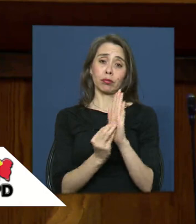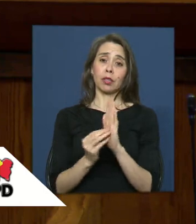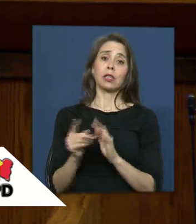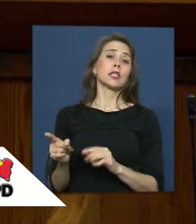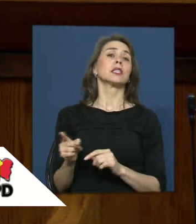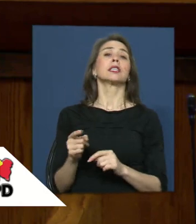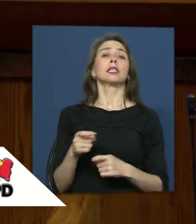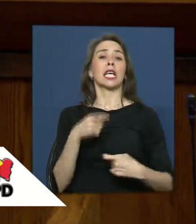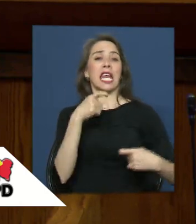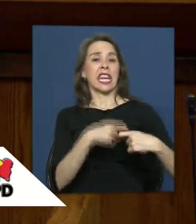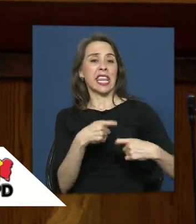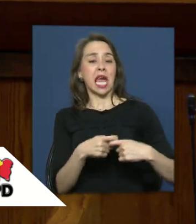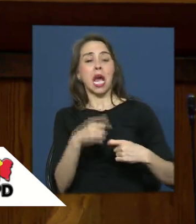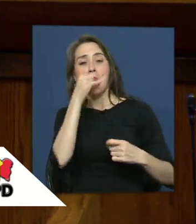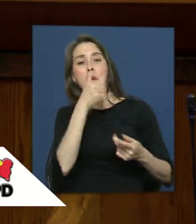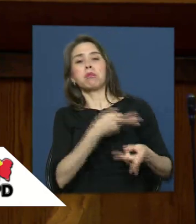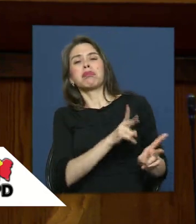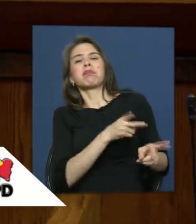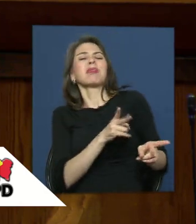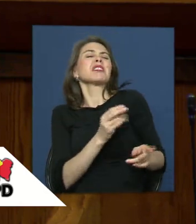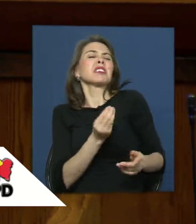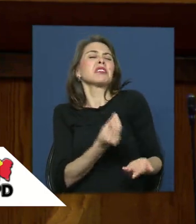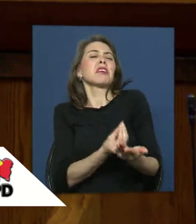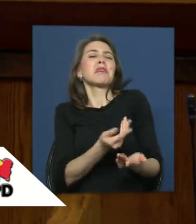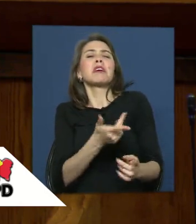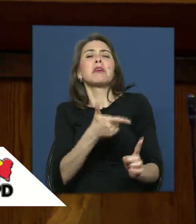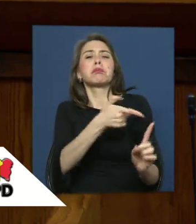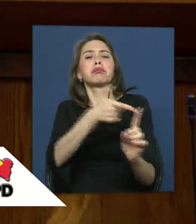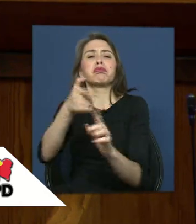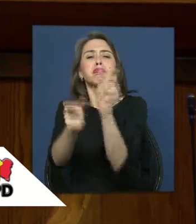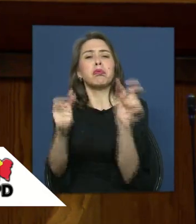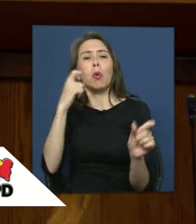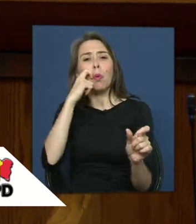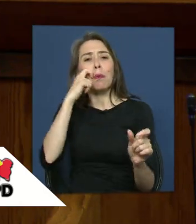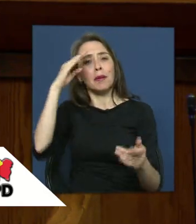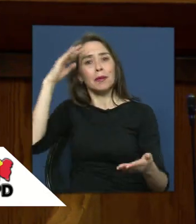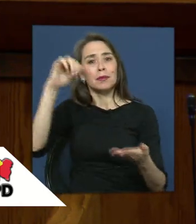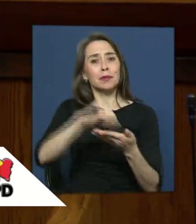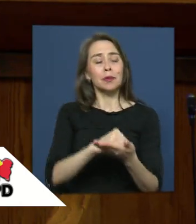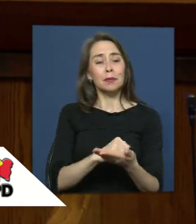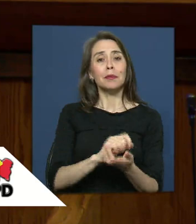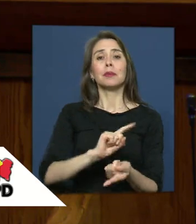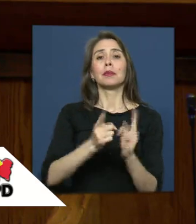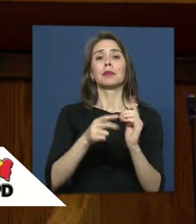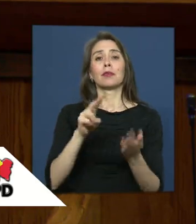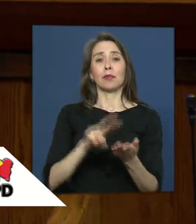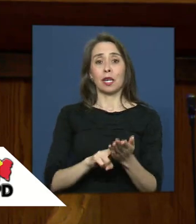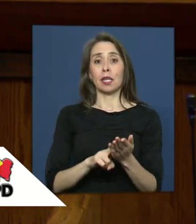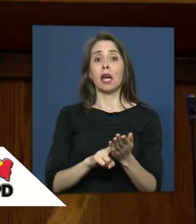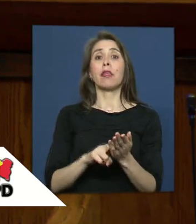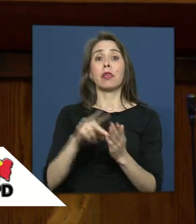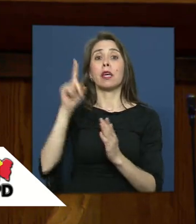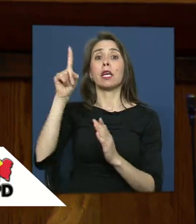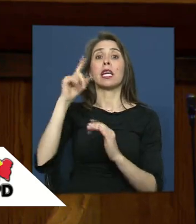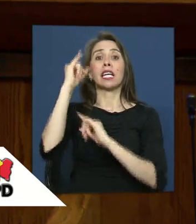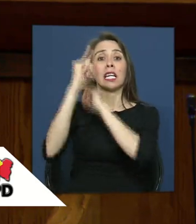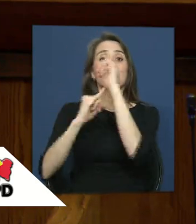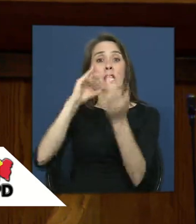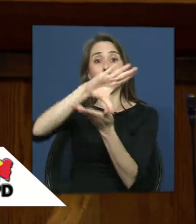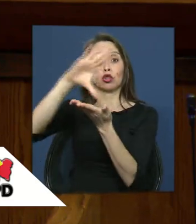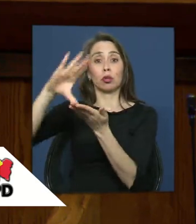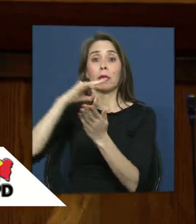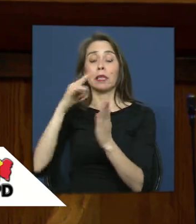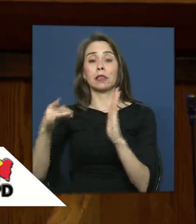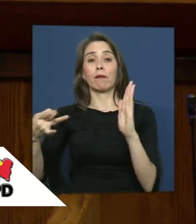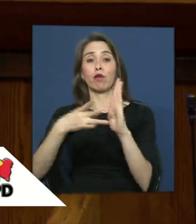negación o justificación de los delitos de lesa humanidad sea un verdadero ilícito internacional, pues